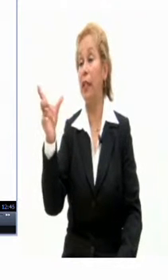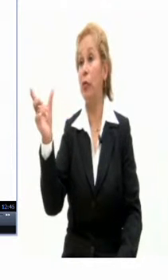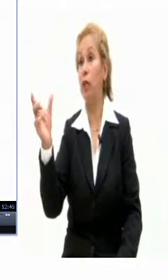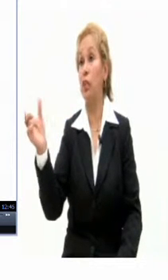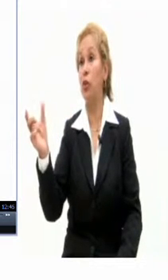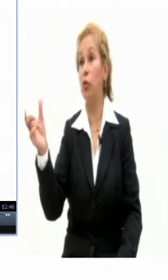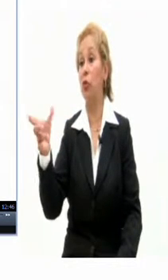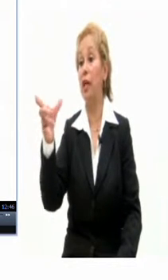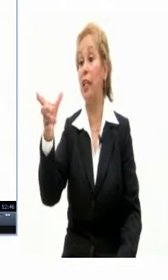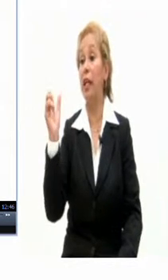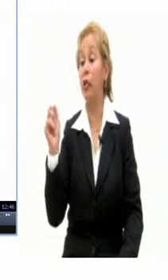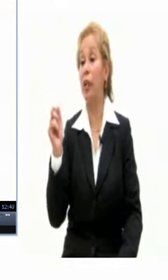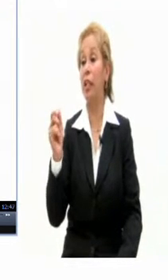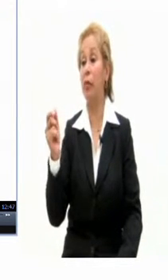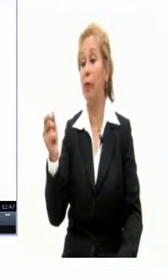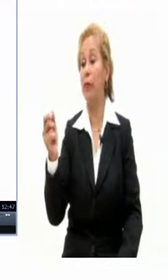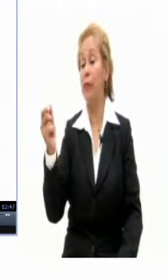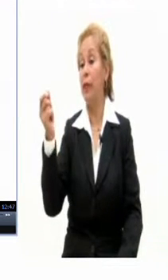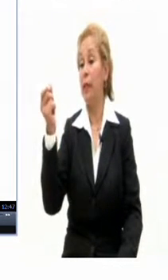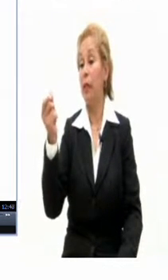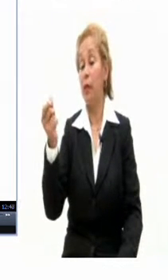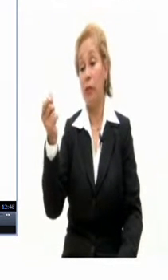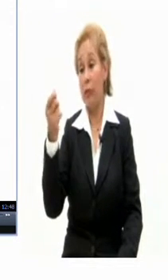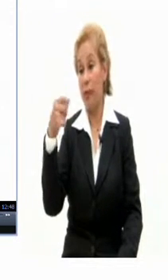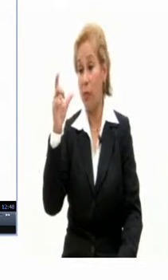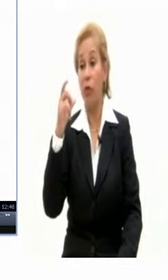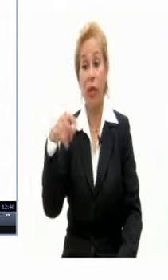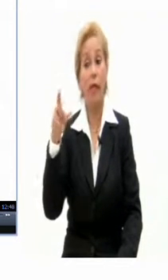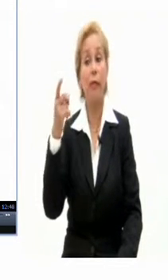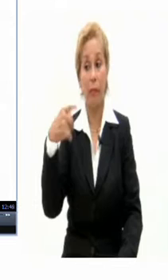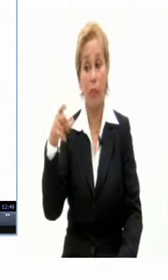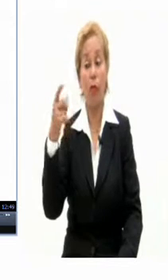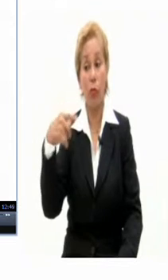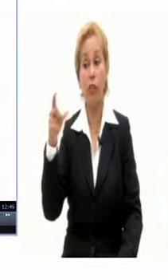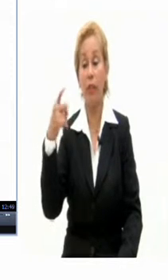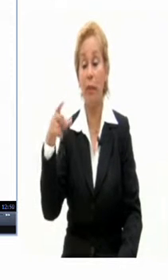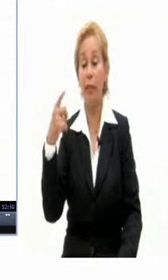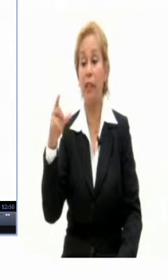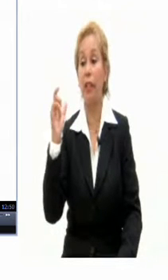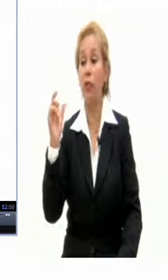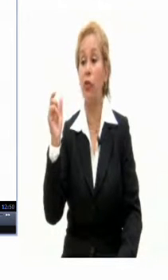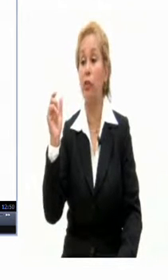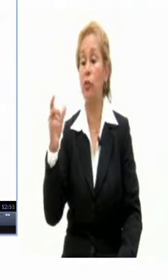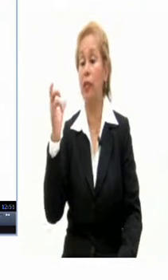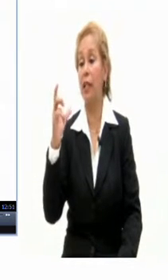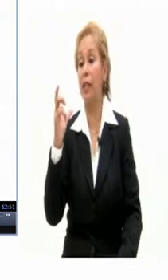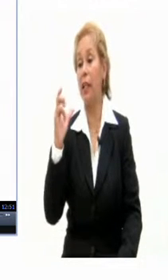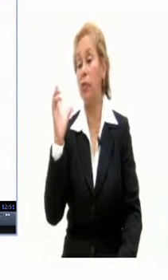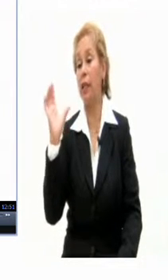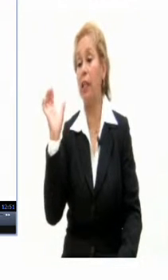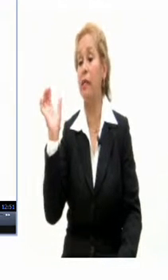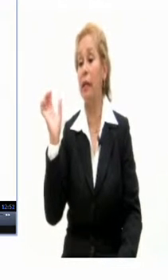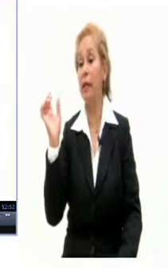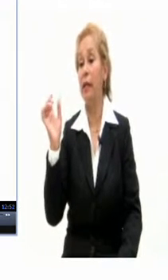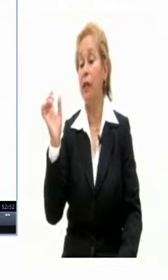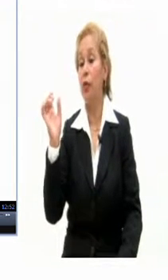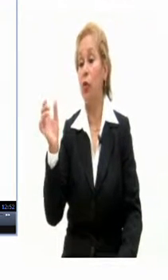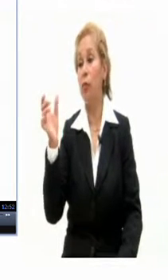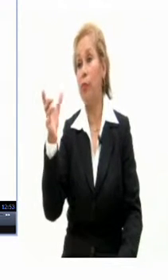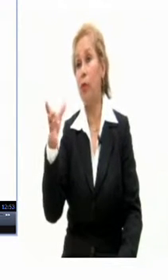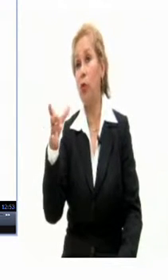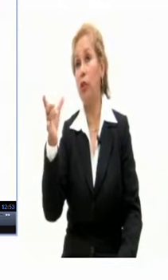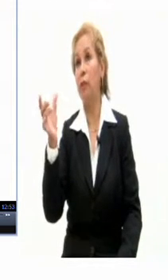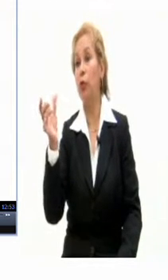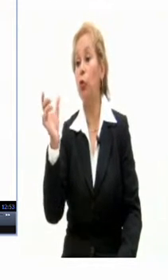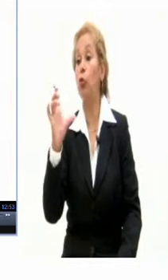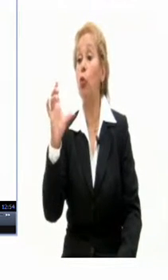decir, en el tema de educación, ¿no?, calidad educativa. Sabemos que hay, ¿no?, muchas investigaciones sobre calidad educativa,